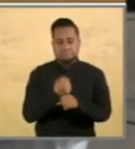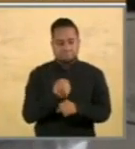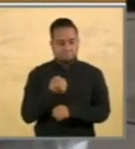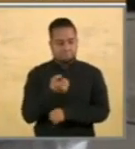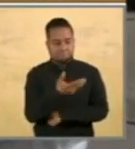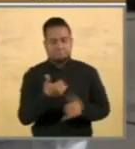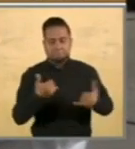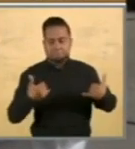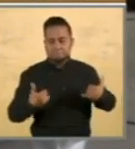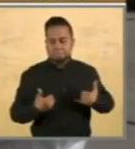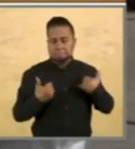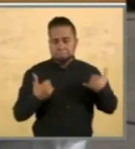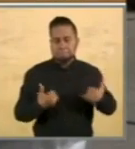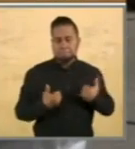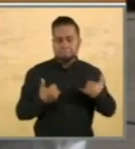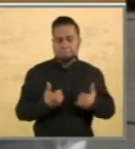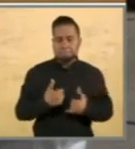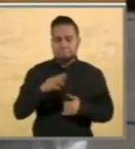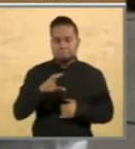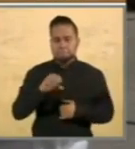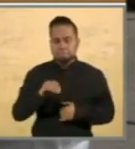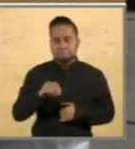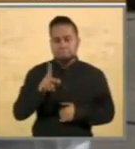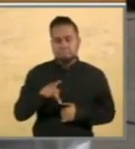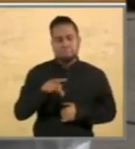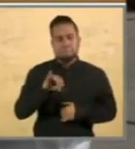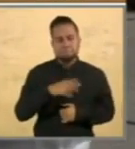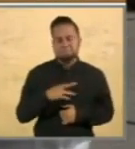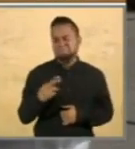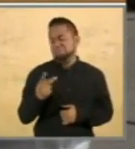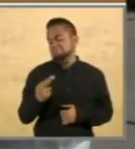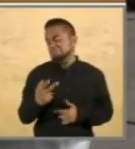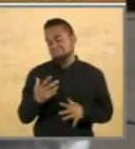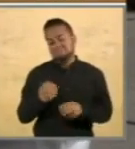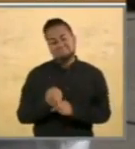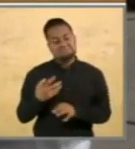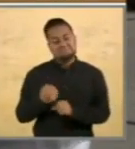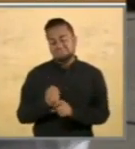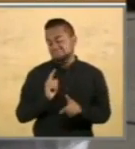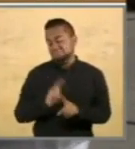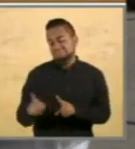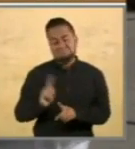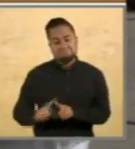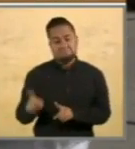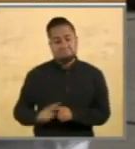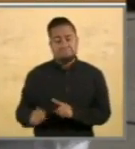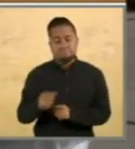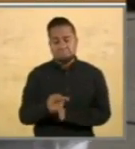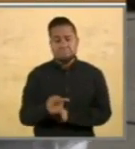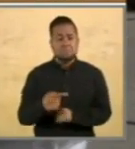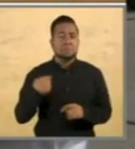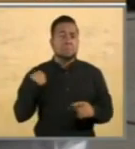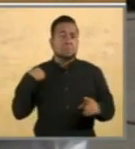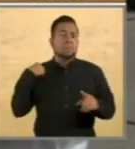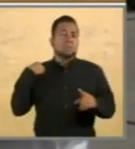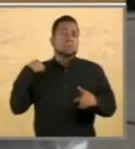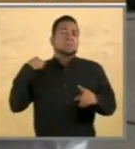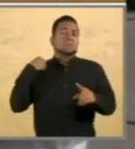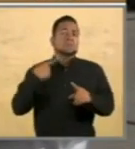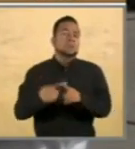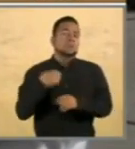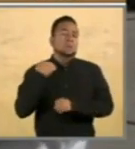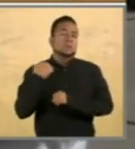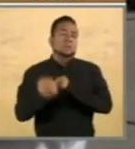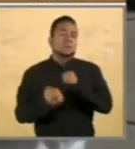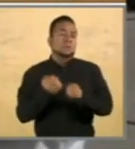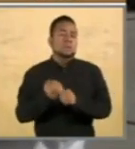este jovencito Este joven que es el monkey bueno tiene como 25 apodos Sí él viene trabajando desde hace años cuando su